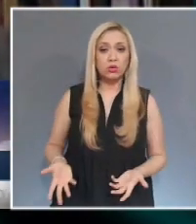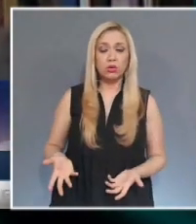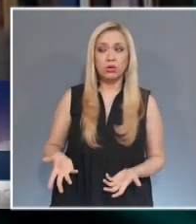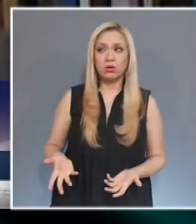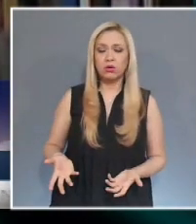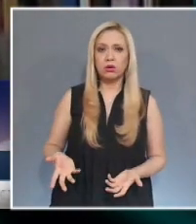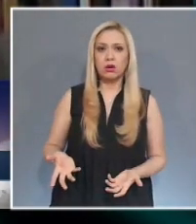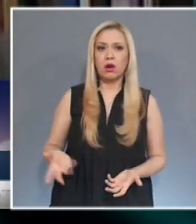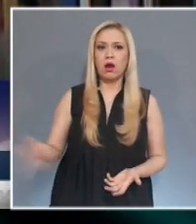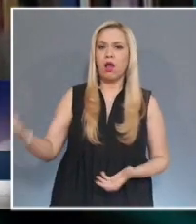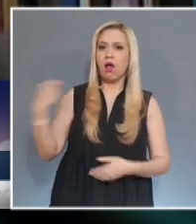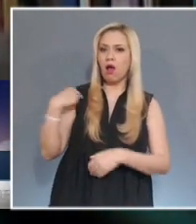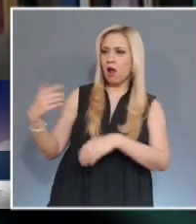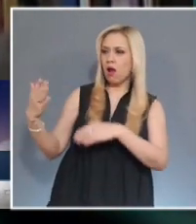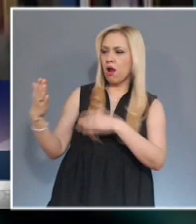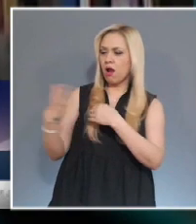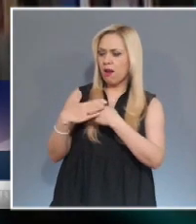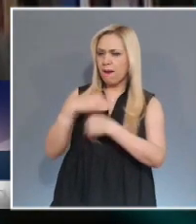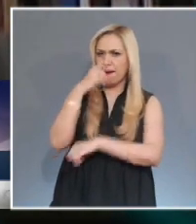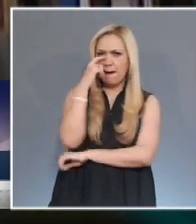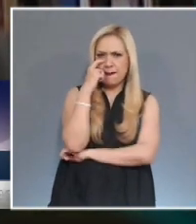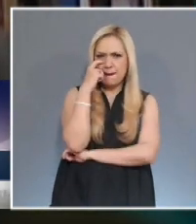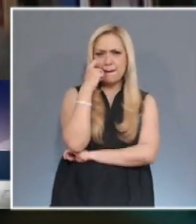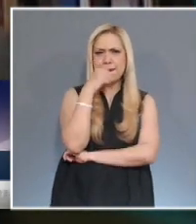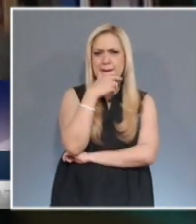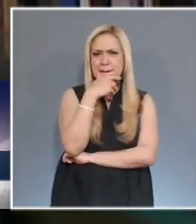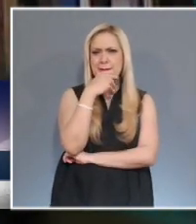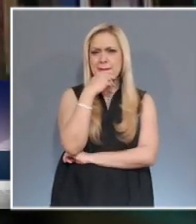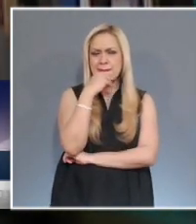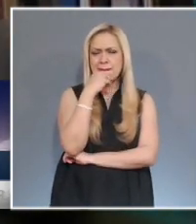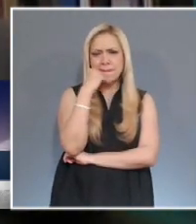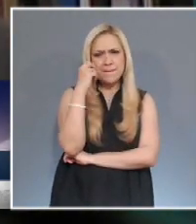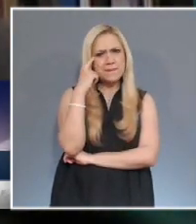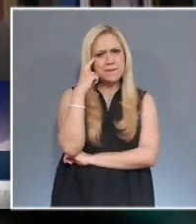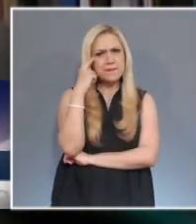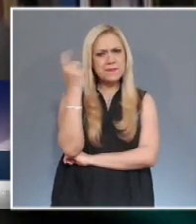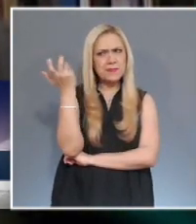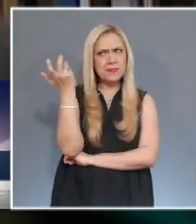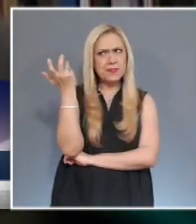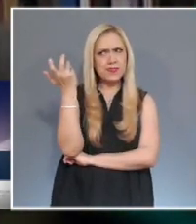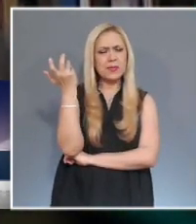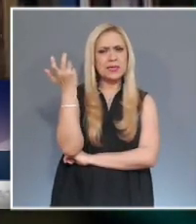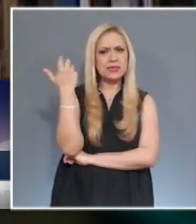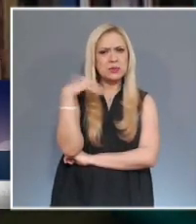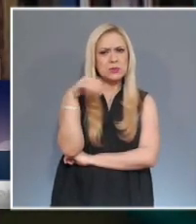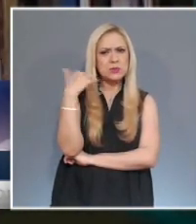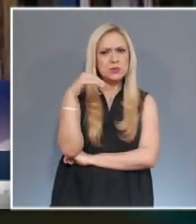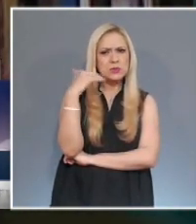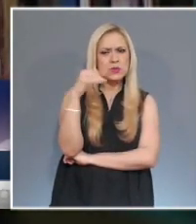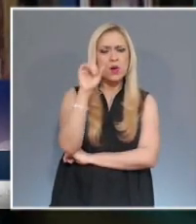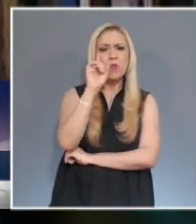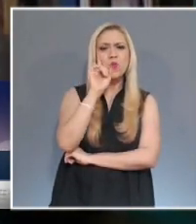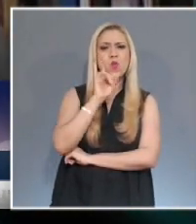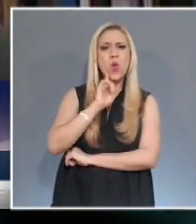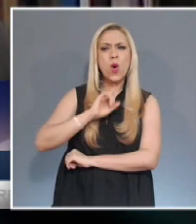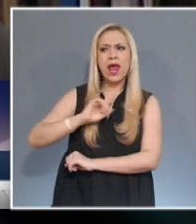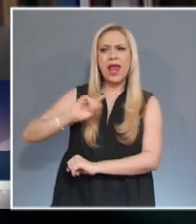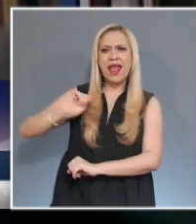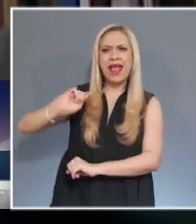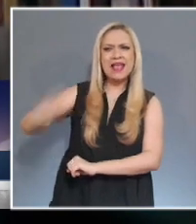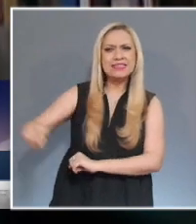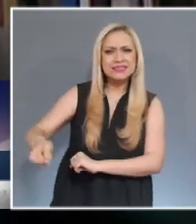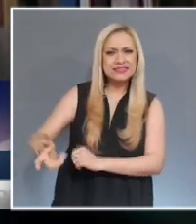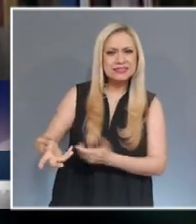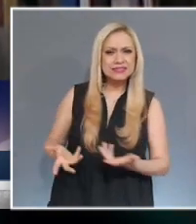una luz, me encendió una luz de que evidentemente en este caso había que analizarlo con perspectiva de género, conforme a la tesis